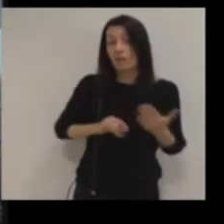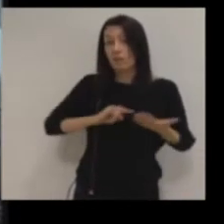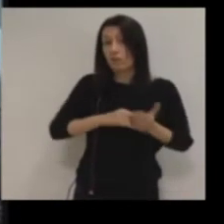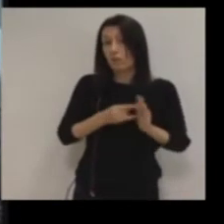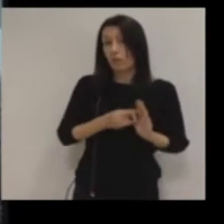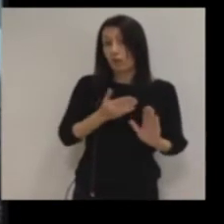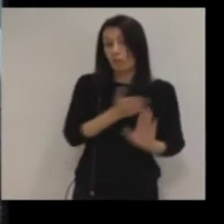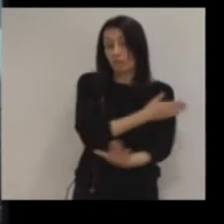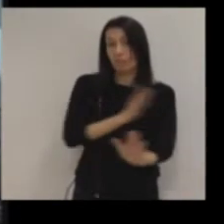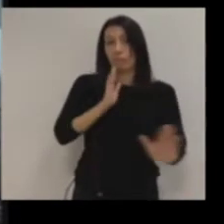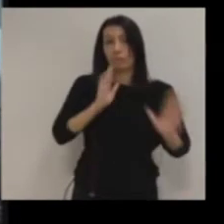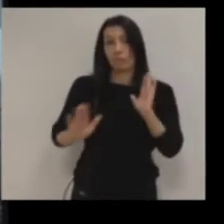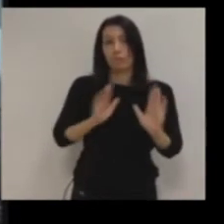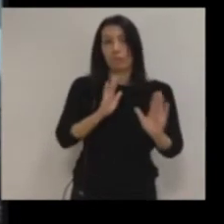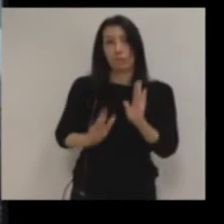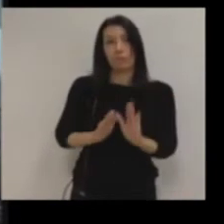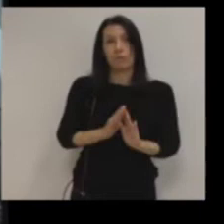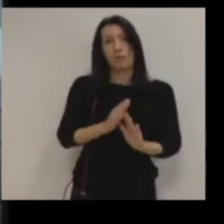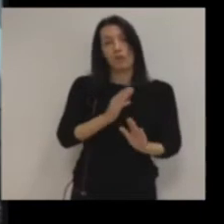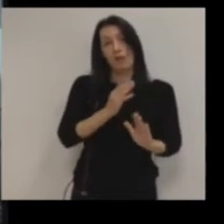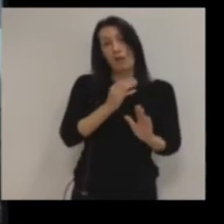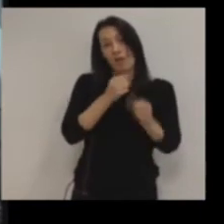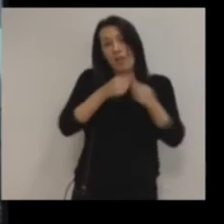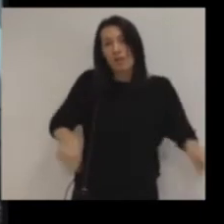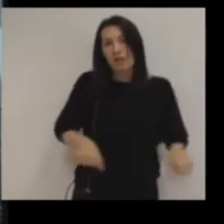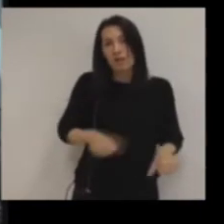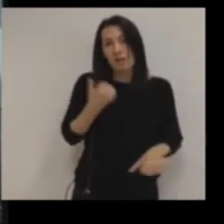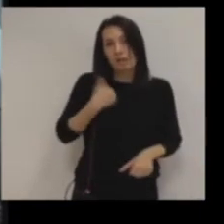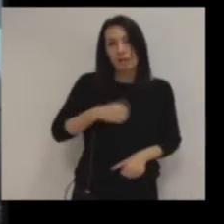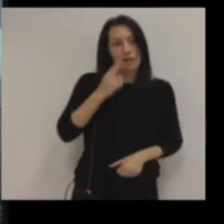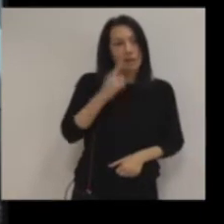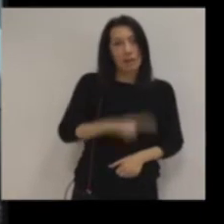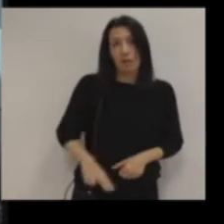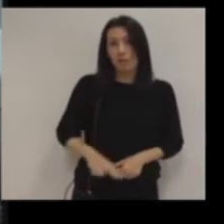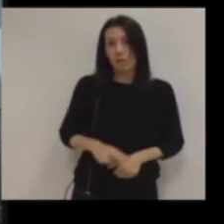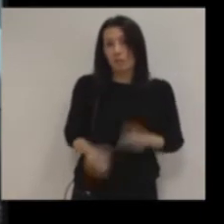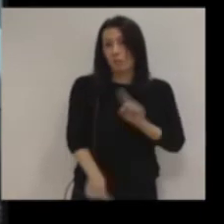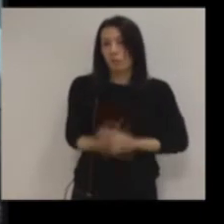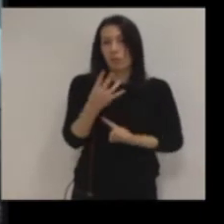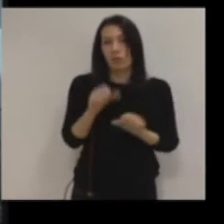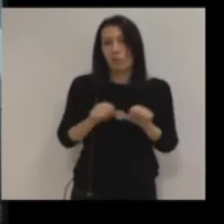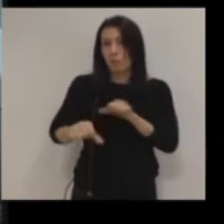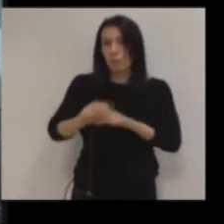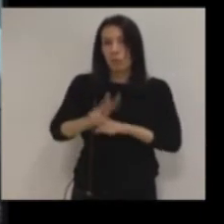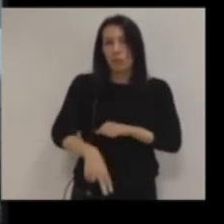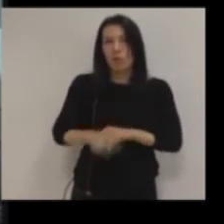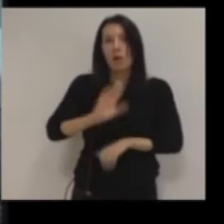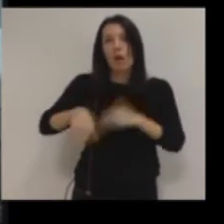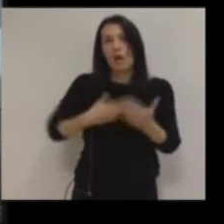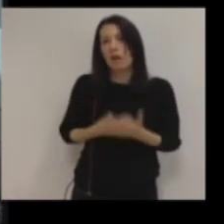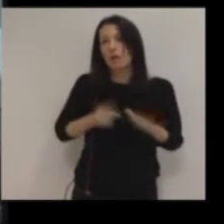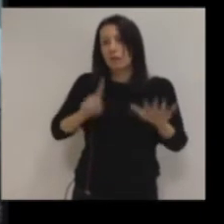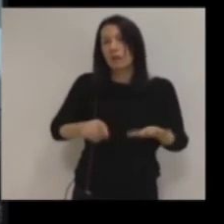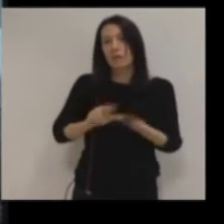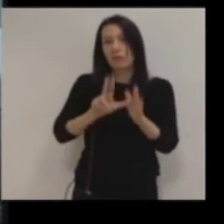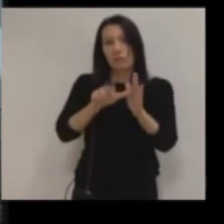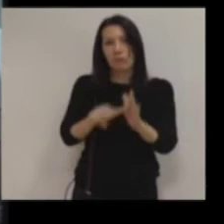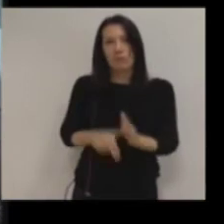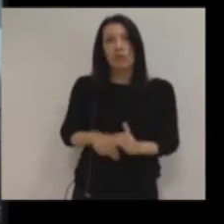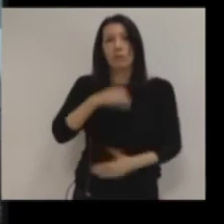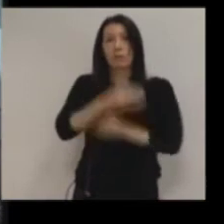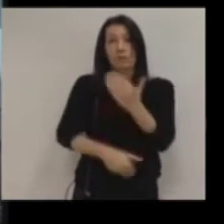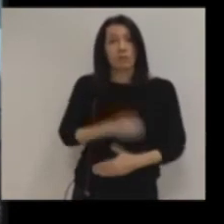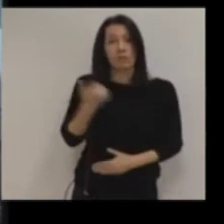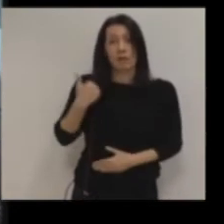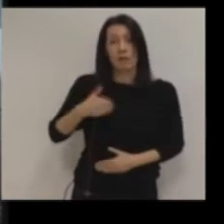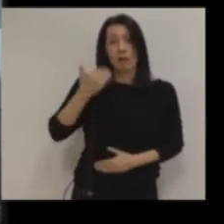en ese momento, me la marcó como vista, ya no apareció nunca más hasta después, 6 meses después, en el proceso de